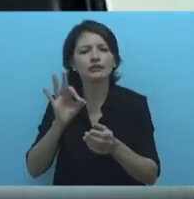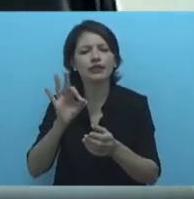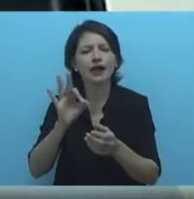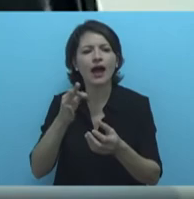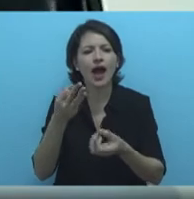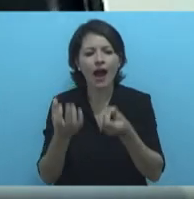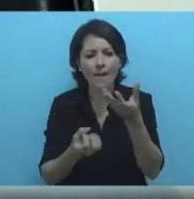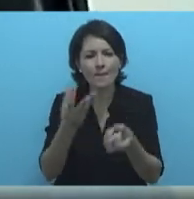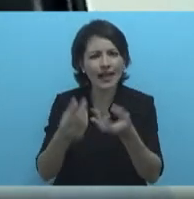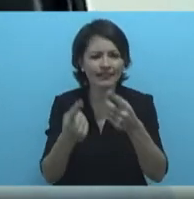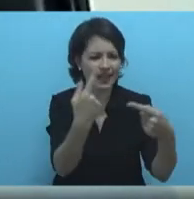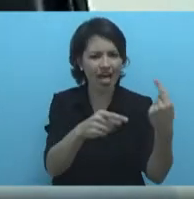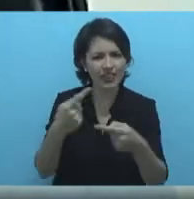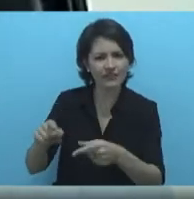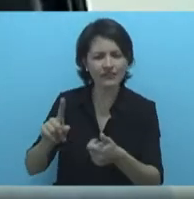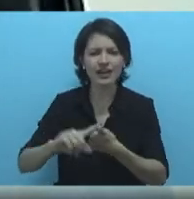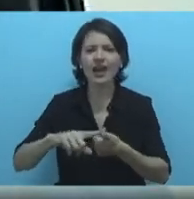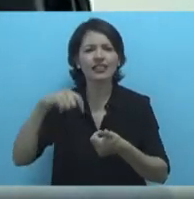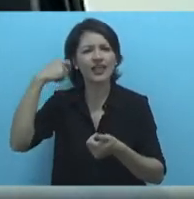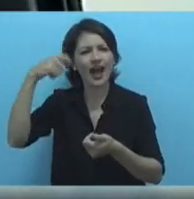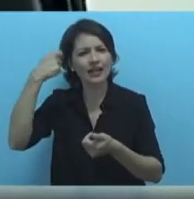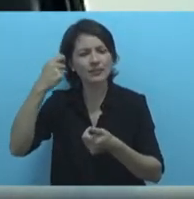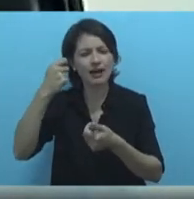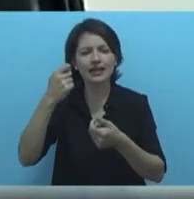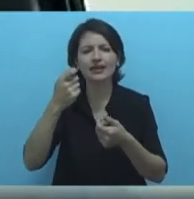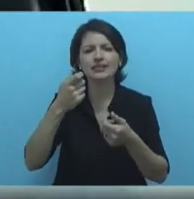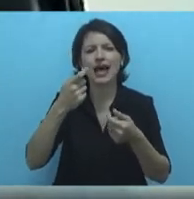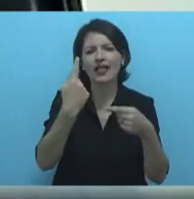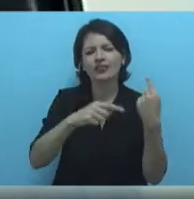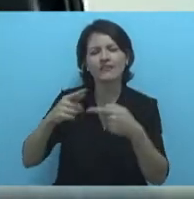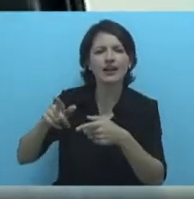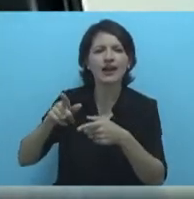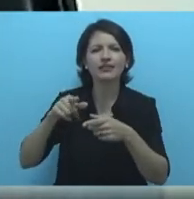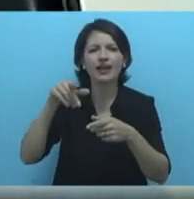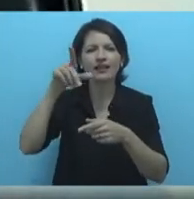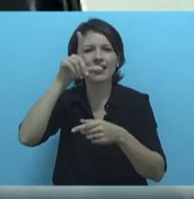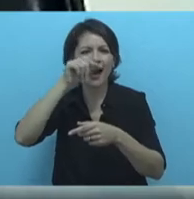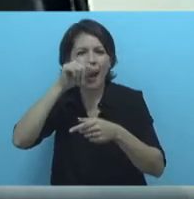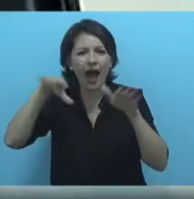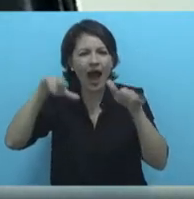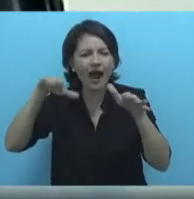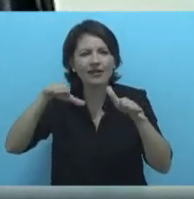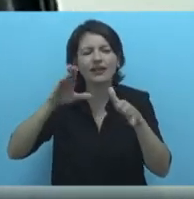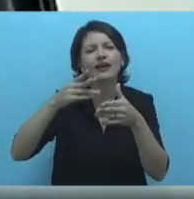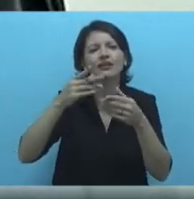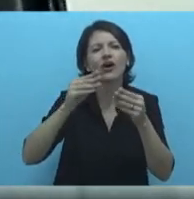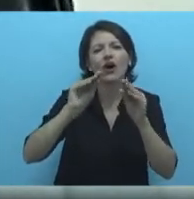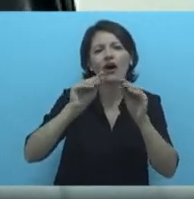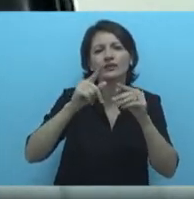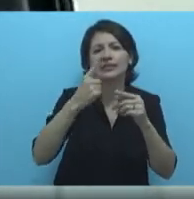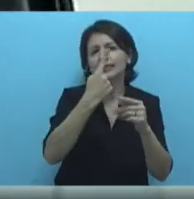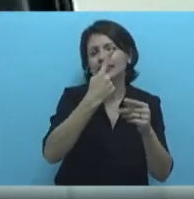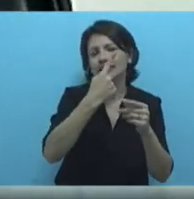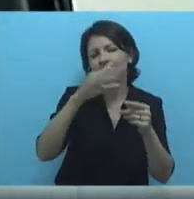especies de aves que abundan en estas 88 hectáreas